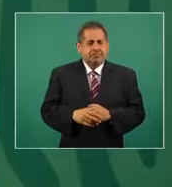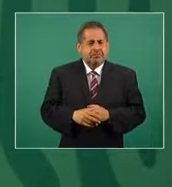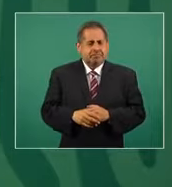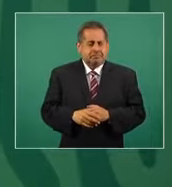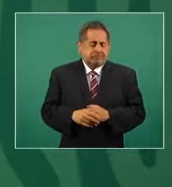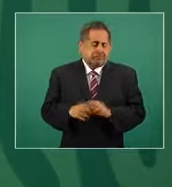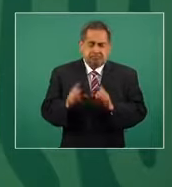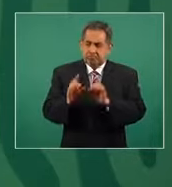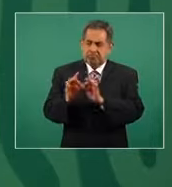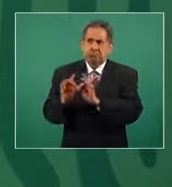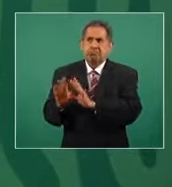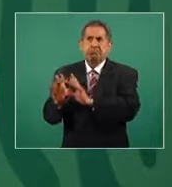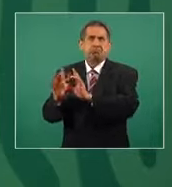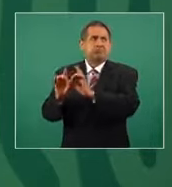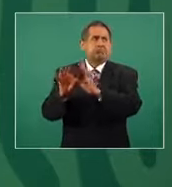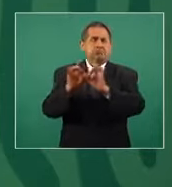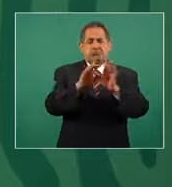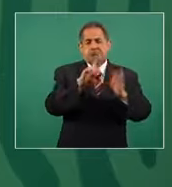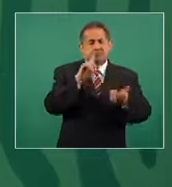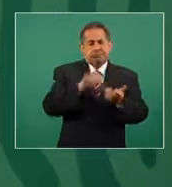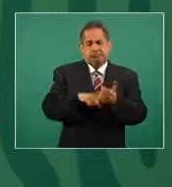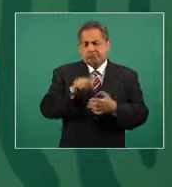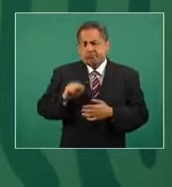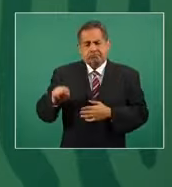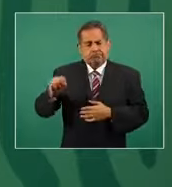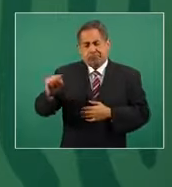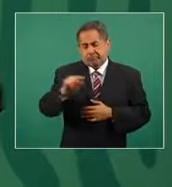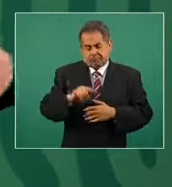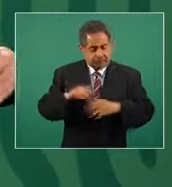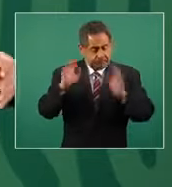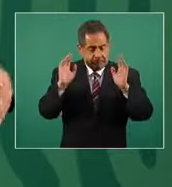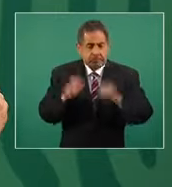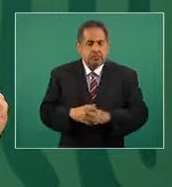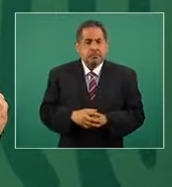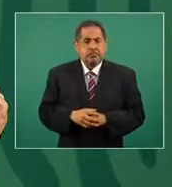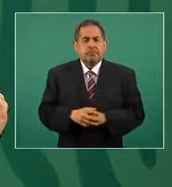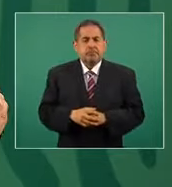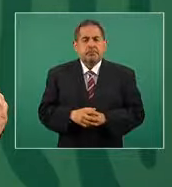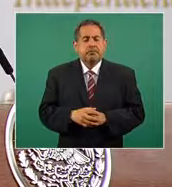situaciones que se dan ahora que hay